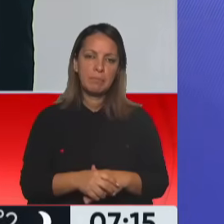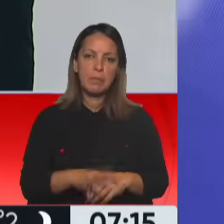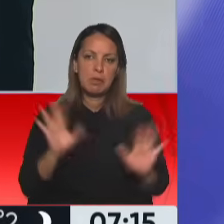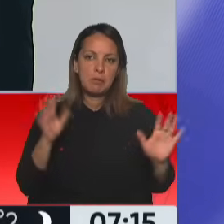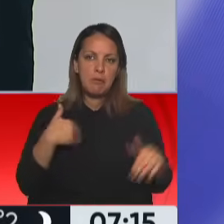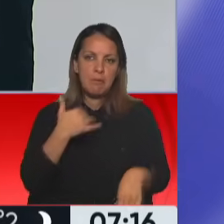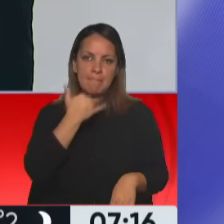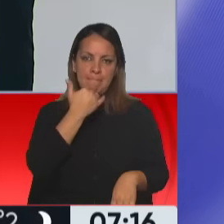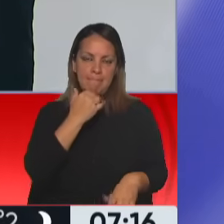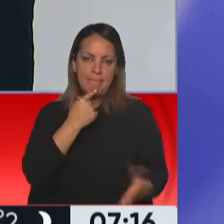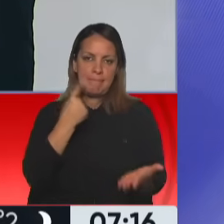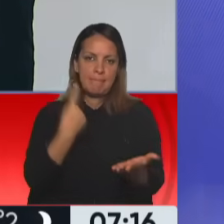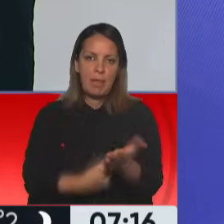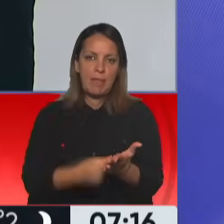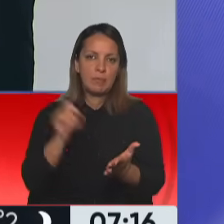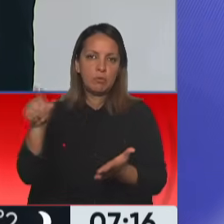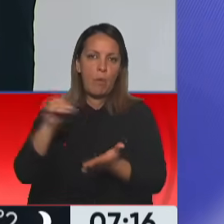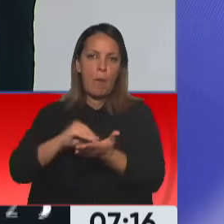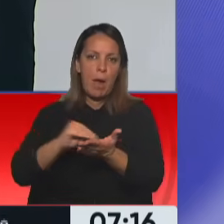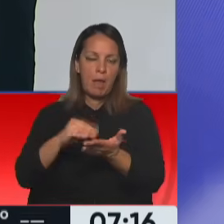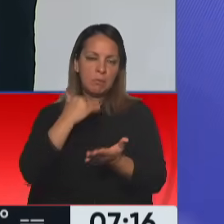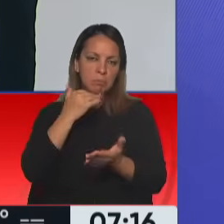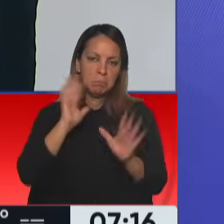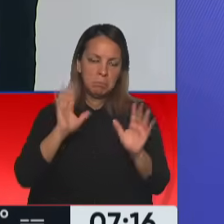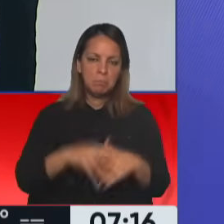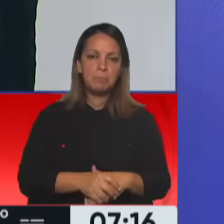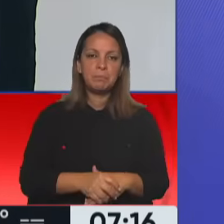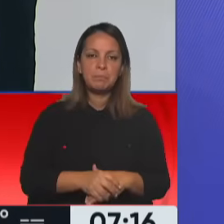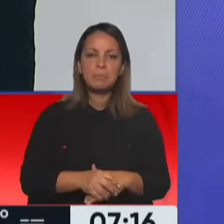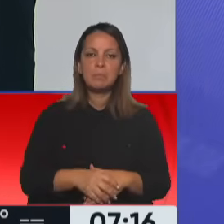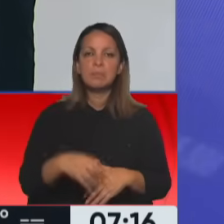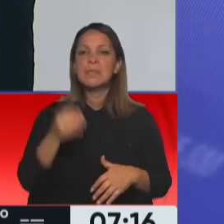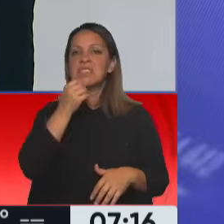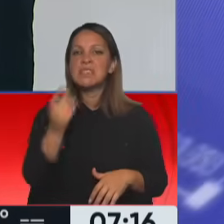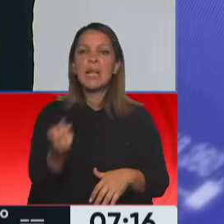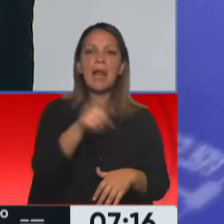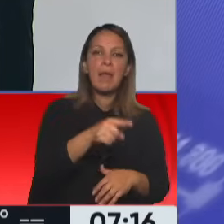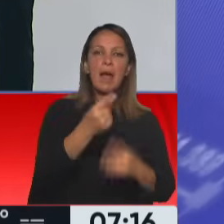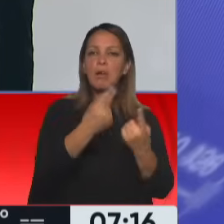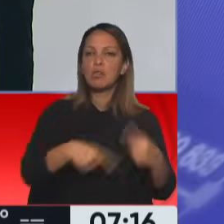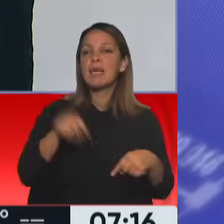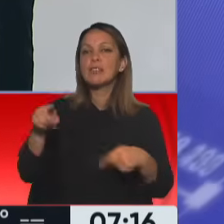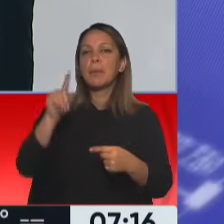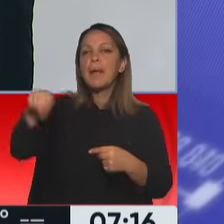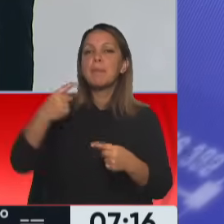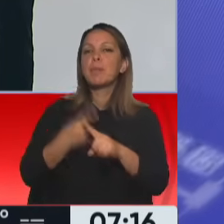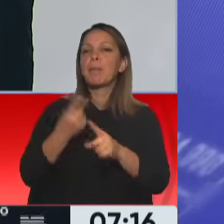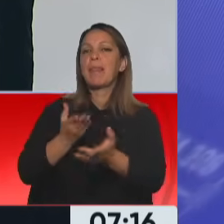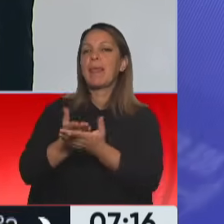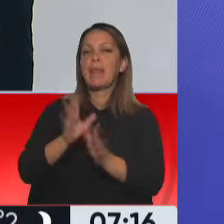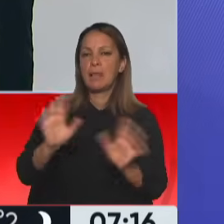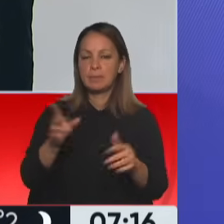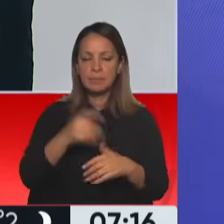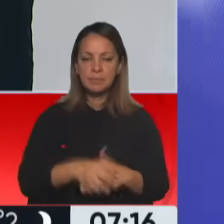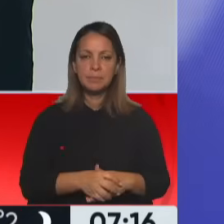lo diría su abogado defensor, no sé en qué pabellón se encuentra, si va a ser trasladada, esos son pedidos, pero detenida va a